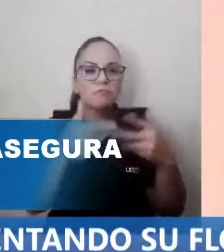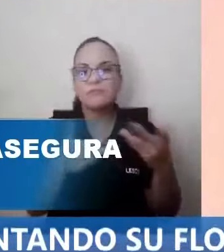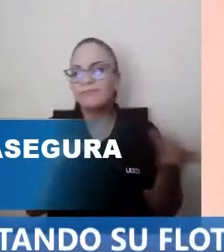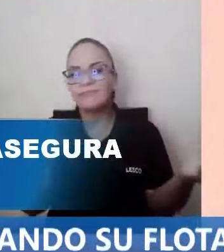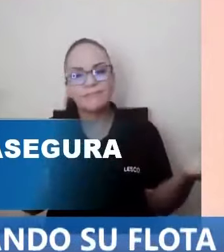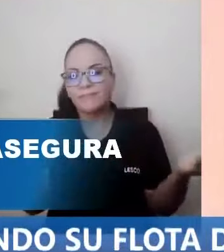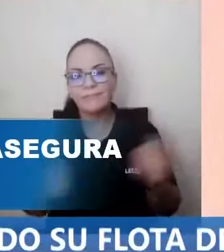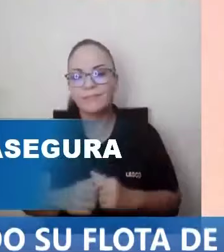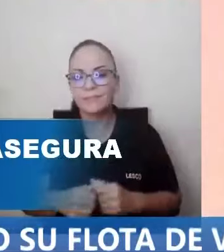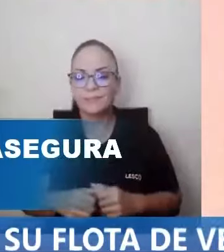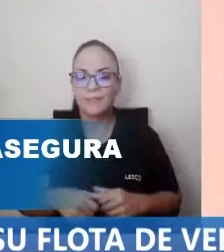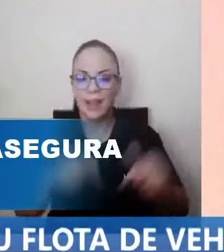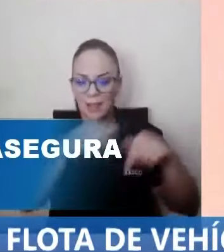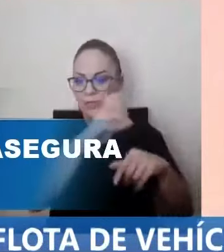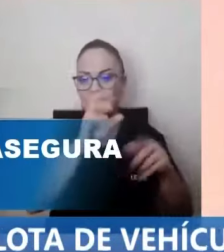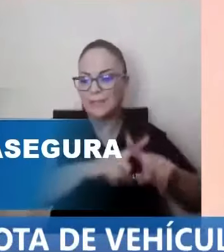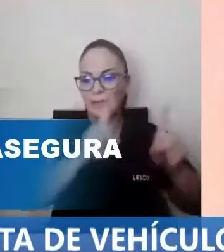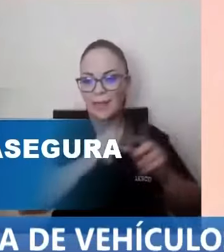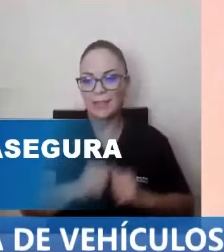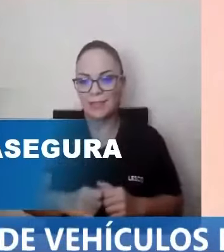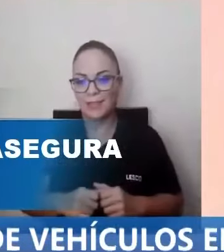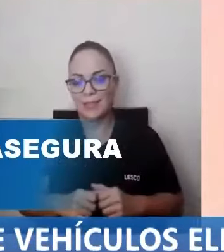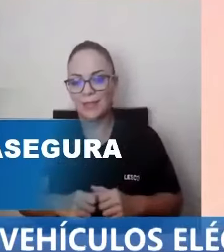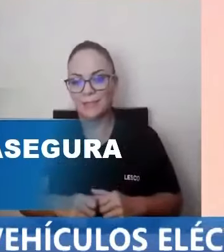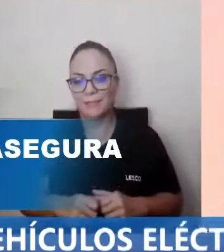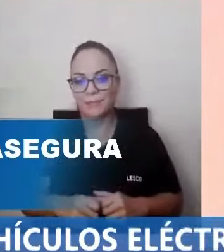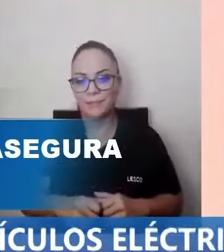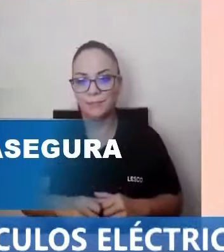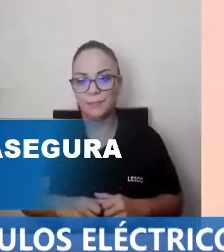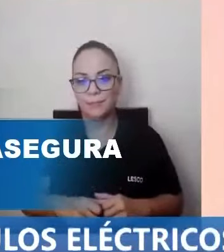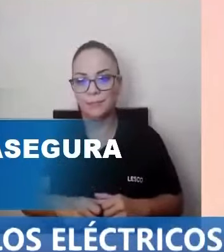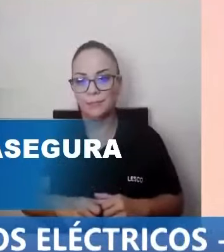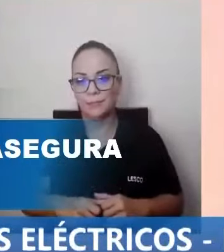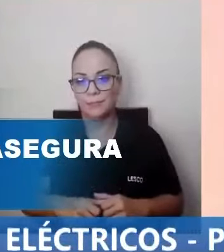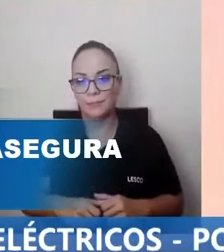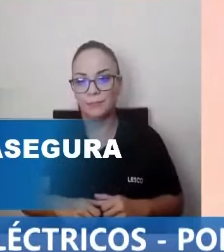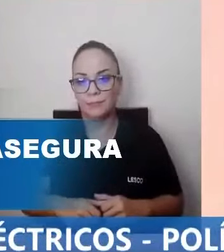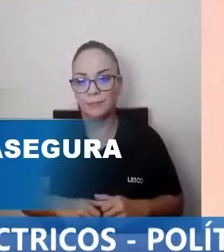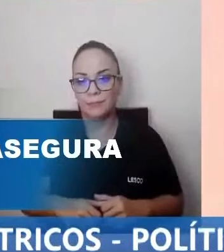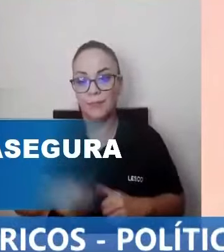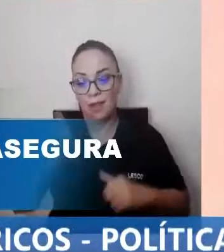policías, políticas públicas garantistas,